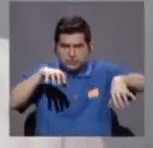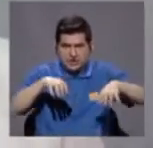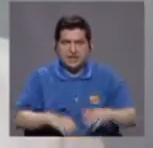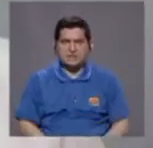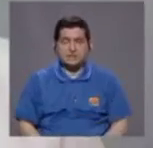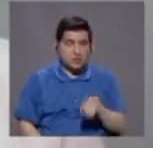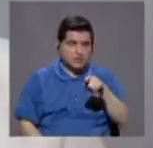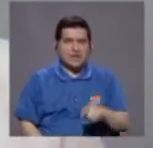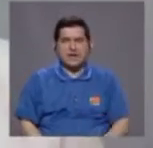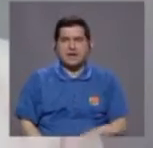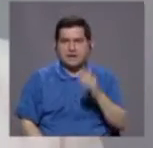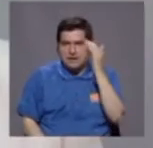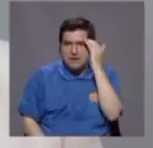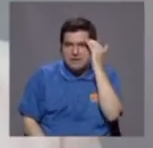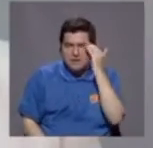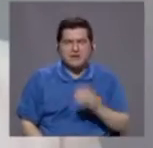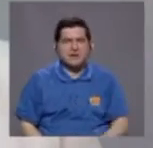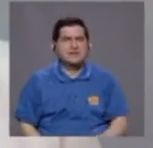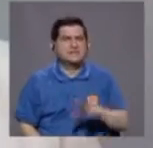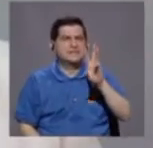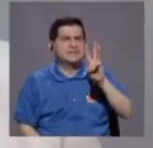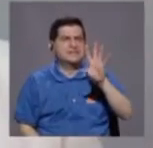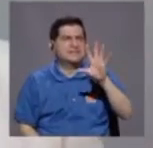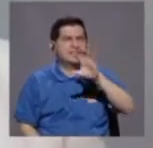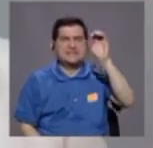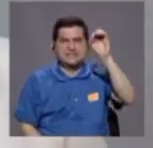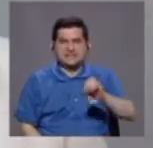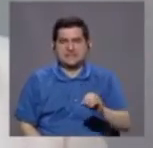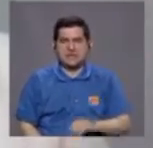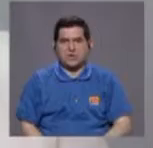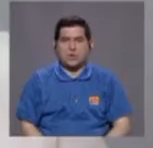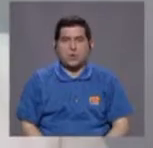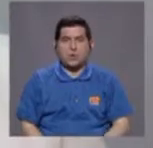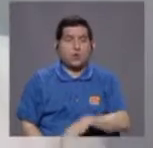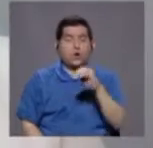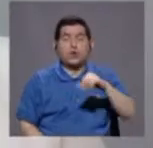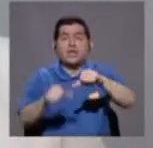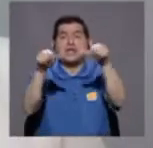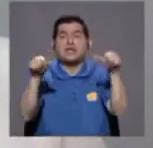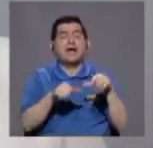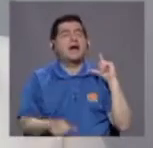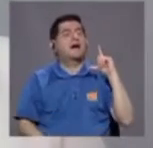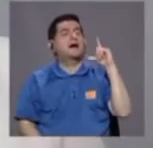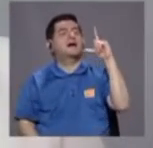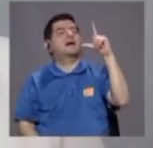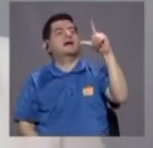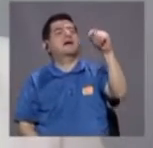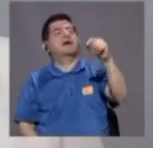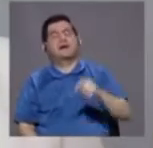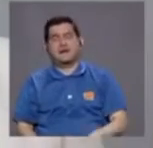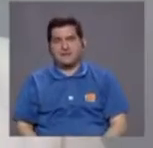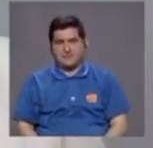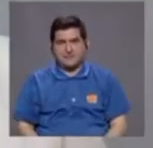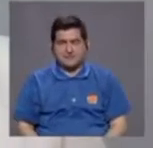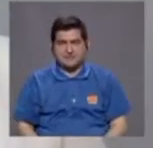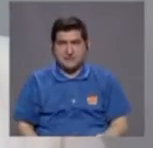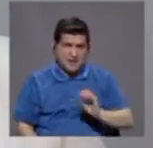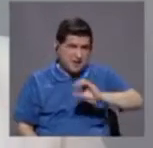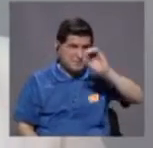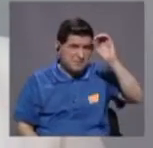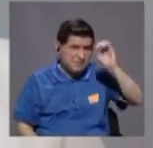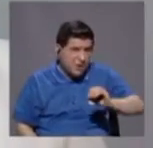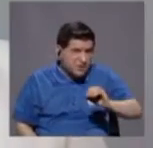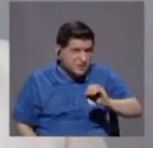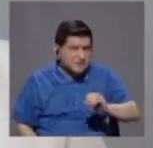llega como al 65%, y en las áreas rurales la alfabetización